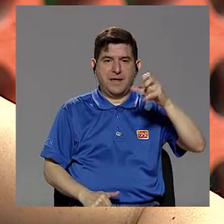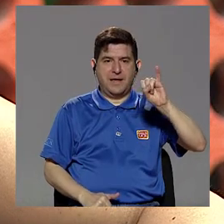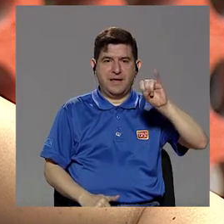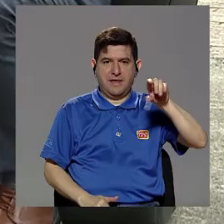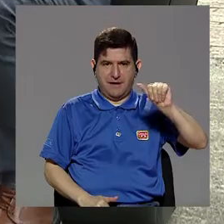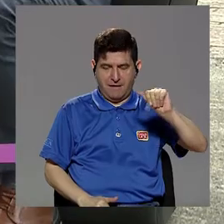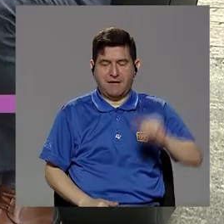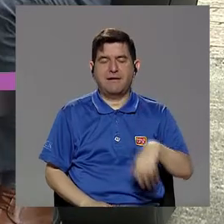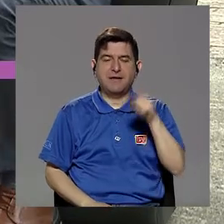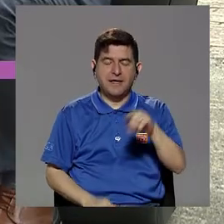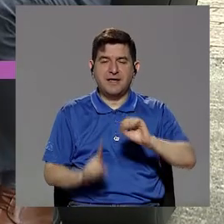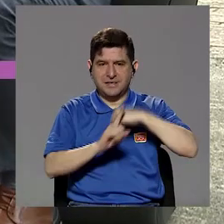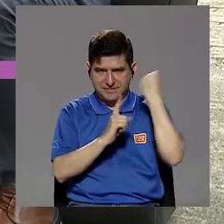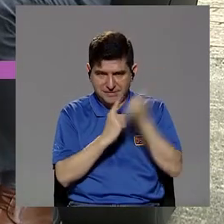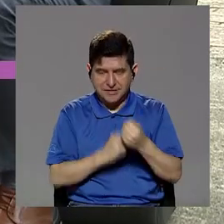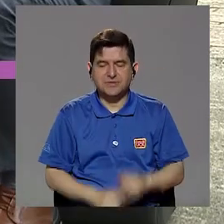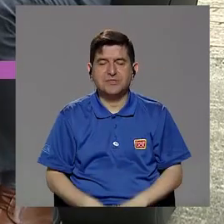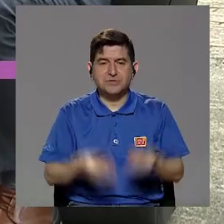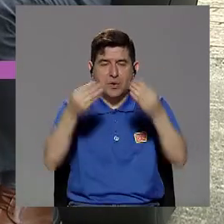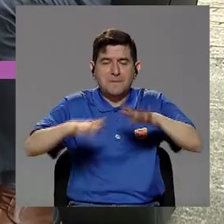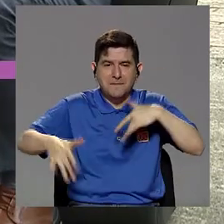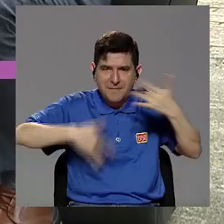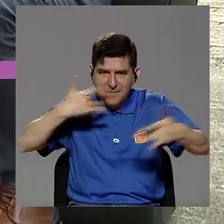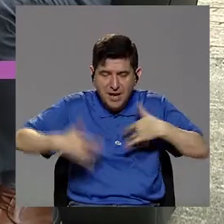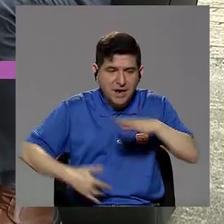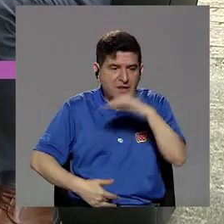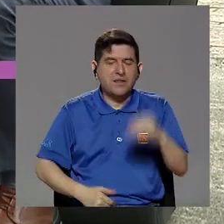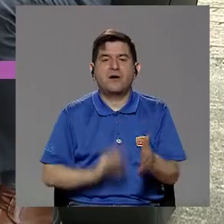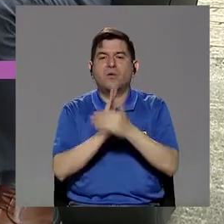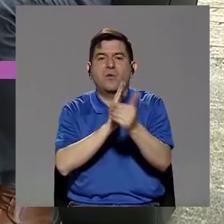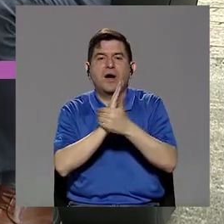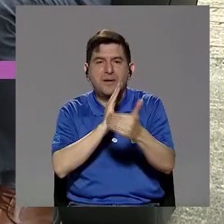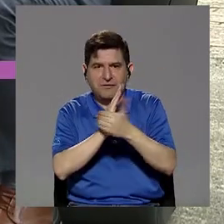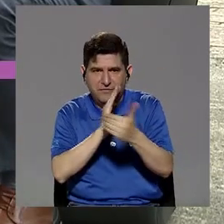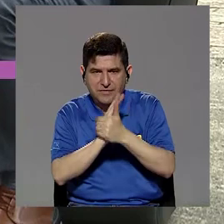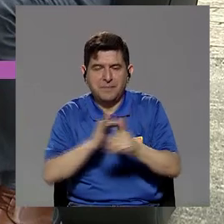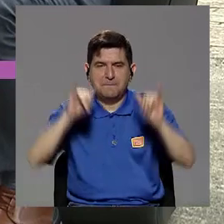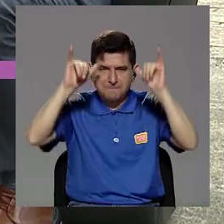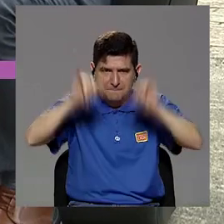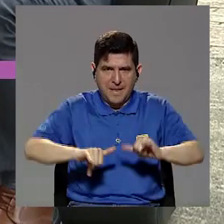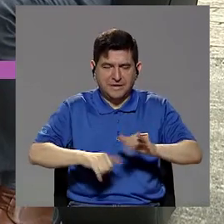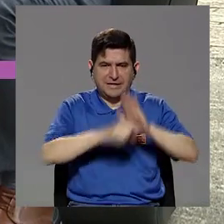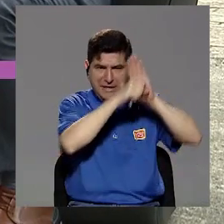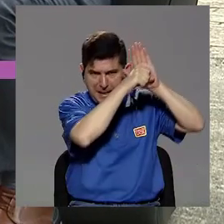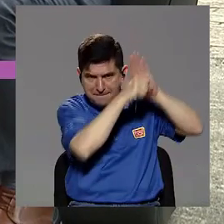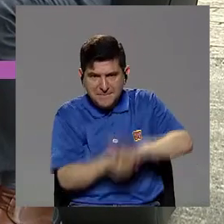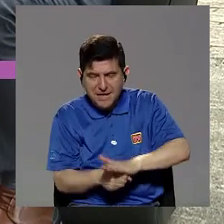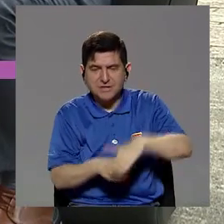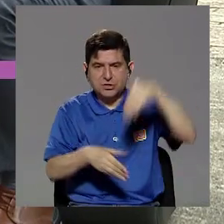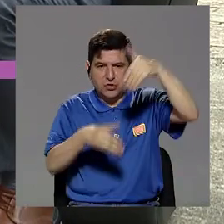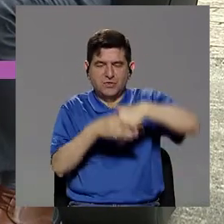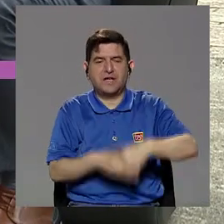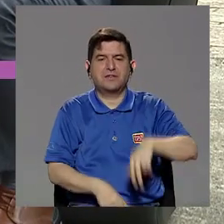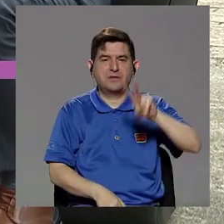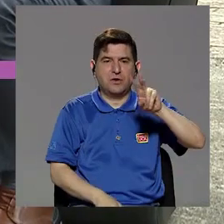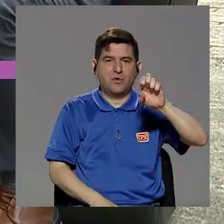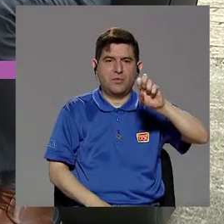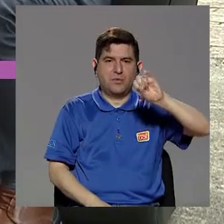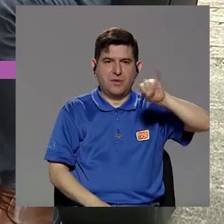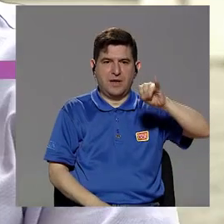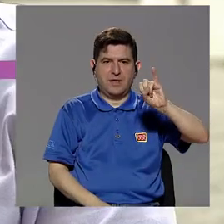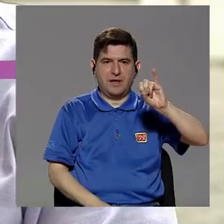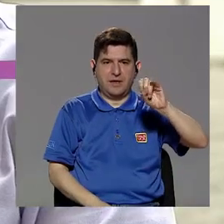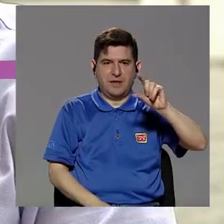reteniendo mucha orina y la vejiga pierde la sensibilidad o pierde la capacidad de mantener la presión dentro de la vejiga de manera